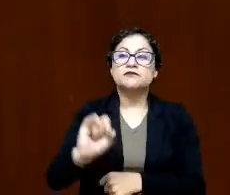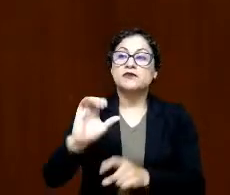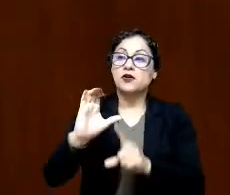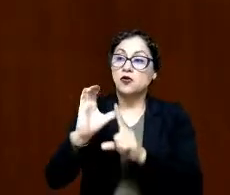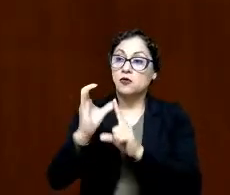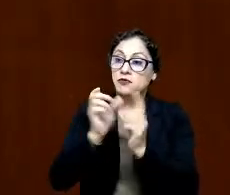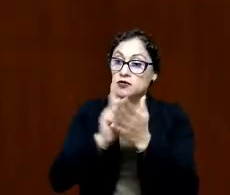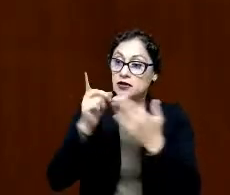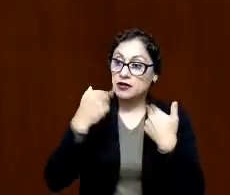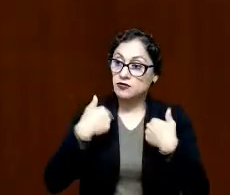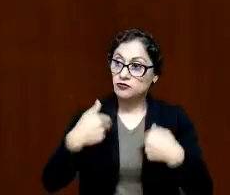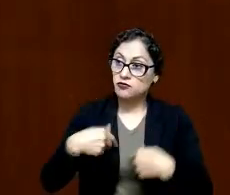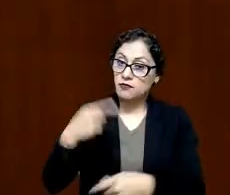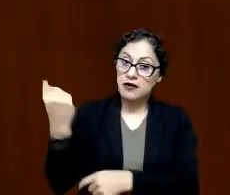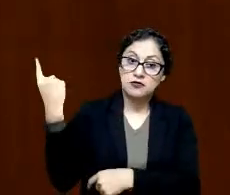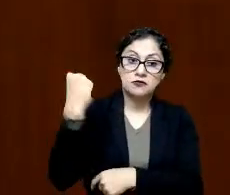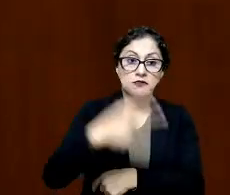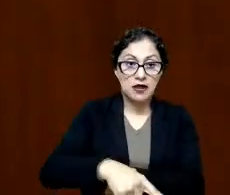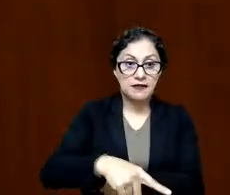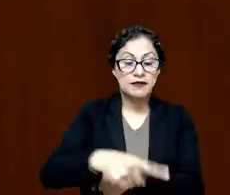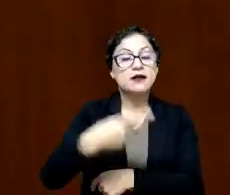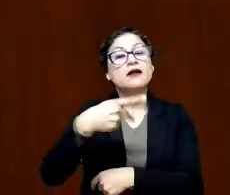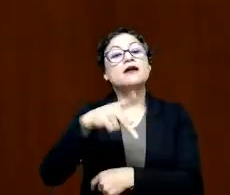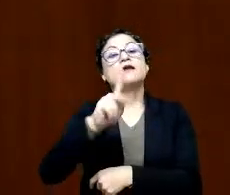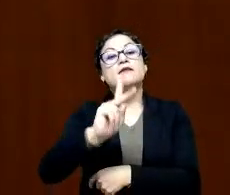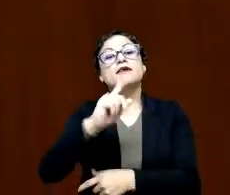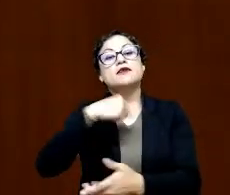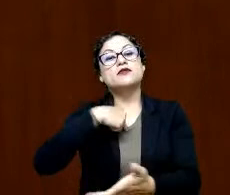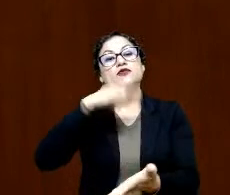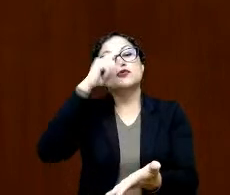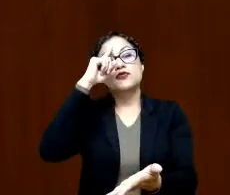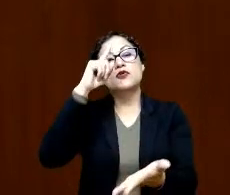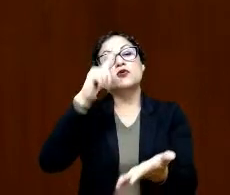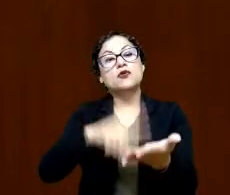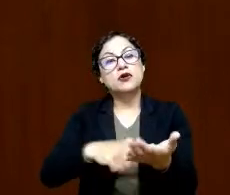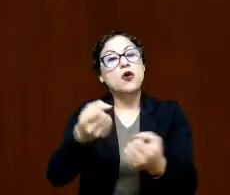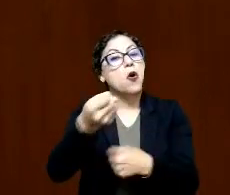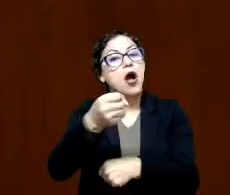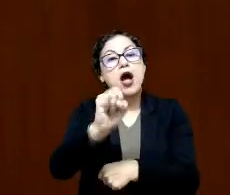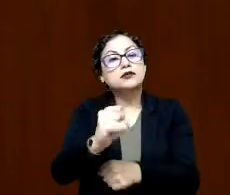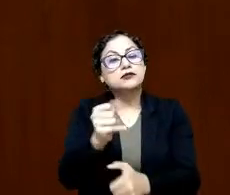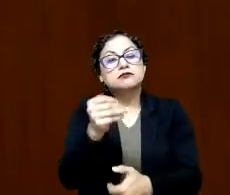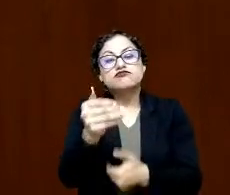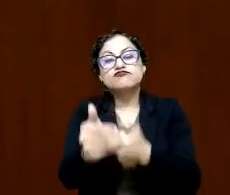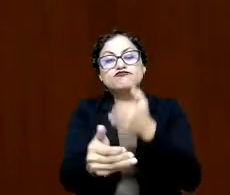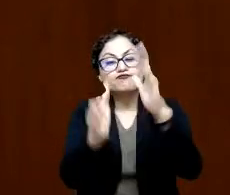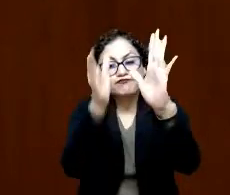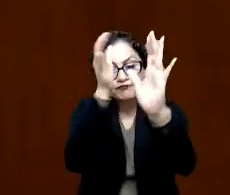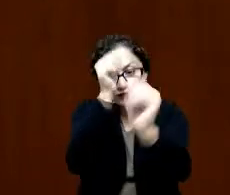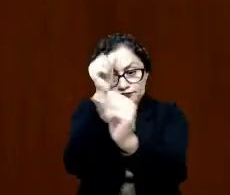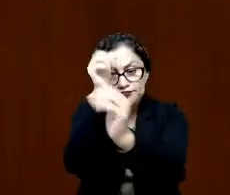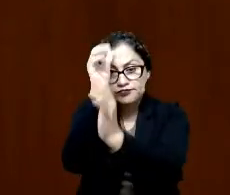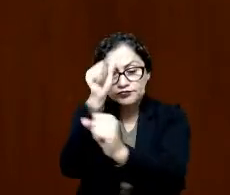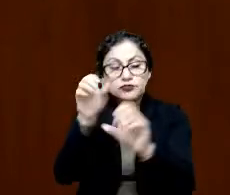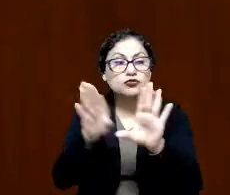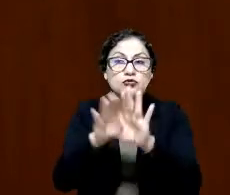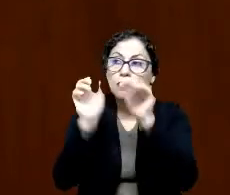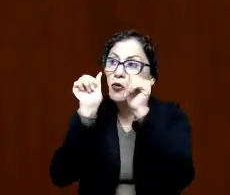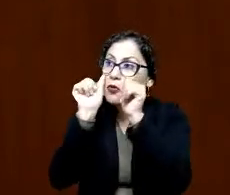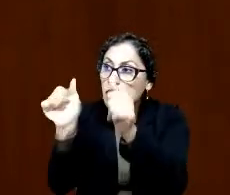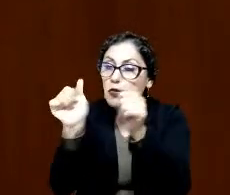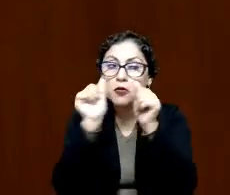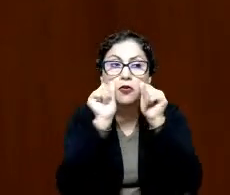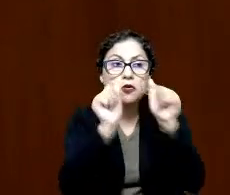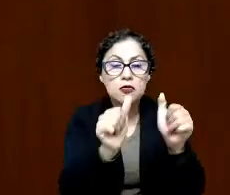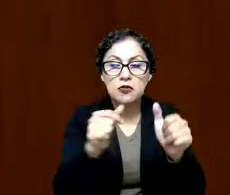parece que así se construyen los consensos en la sociedad, escuchando al otro. Y me quedo mucho con la frase que decía la compañera